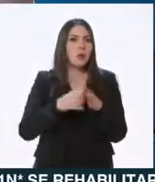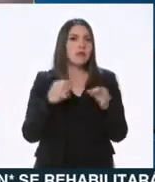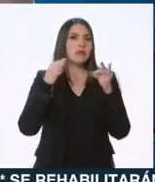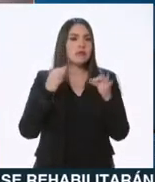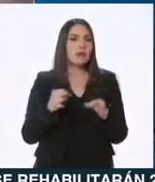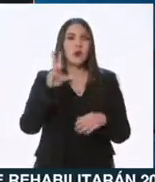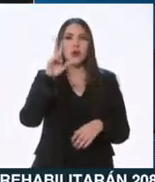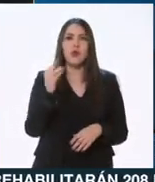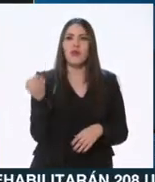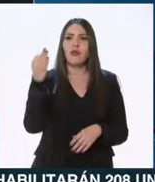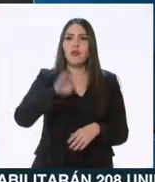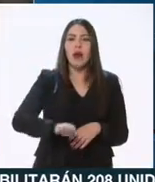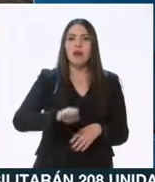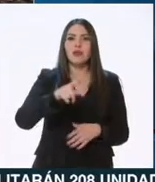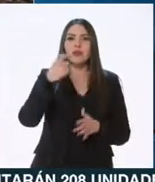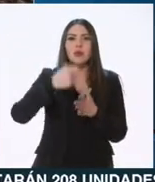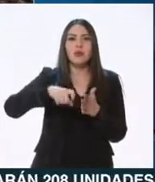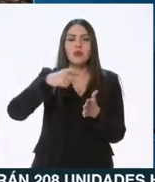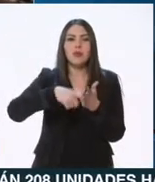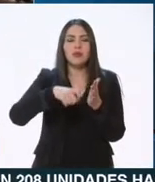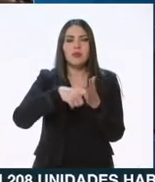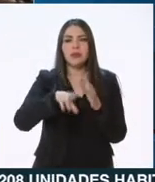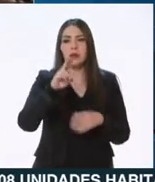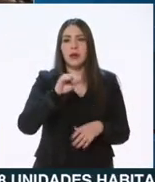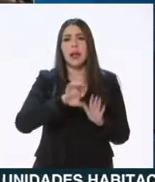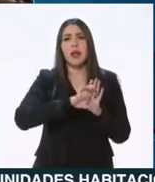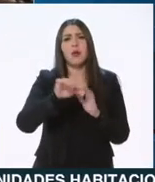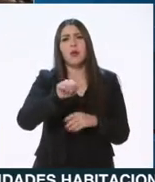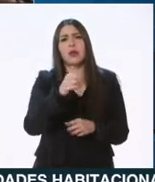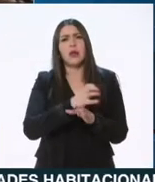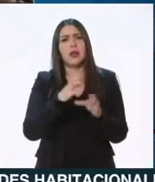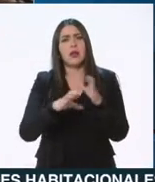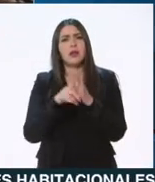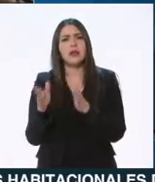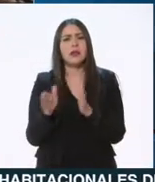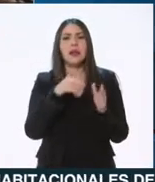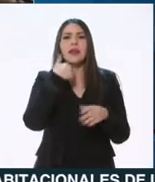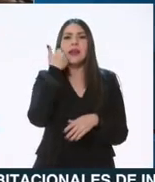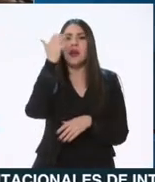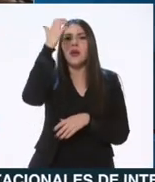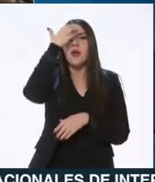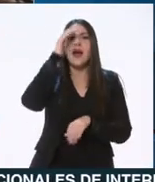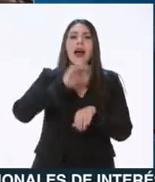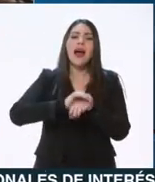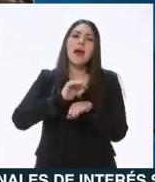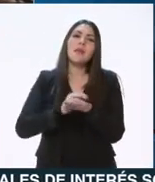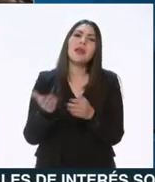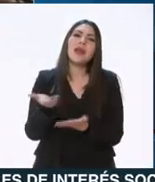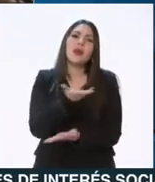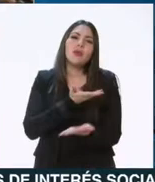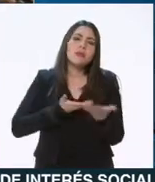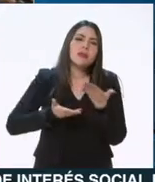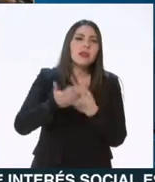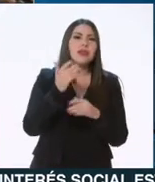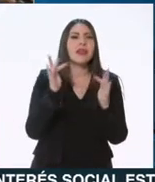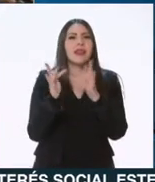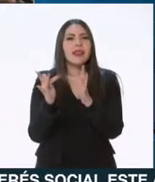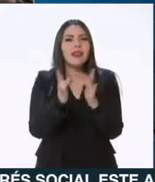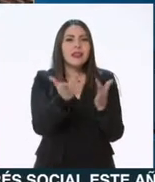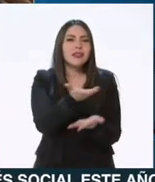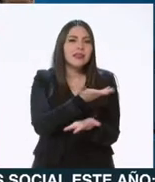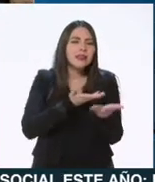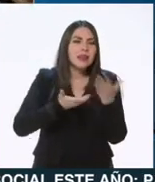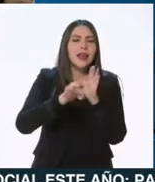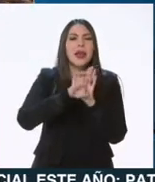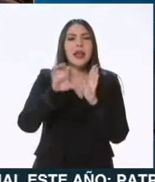estoy en un sitio apócrifo. Por el contrario, si lo que yo busco es tener socialización a través de esa red social, a través de comunicación, por